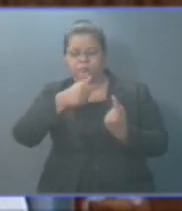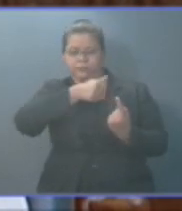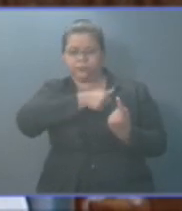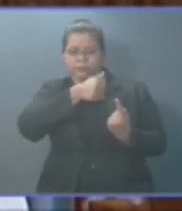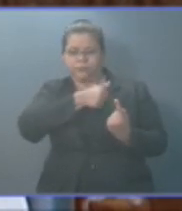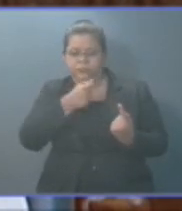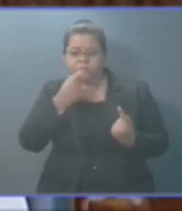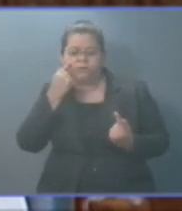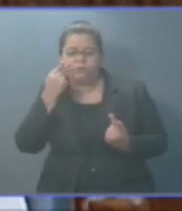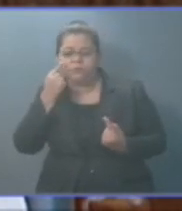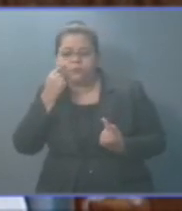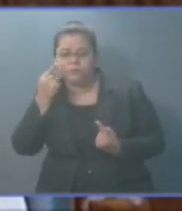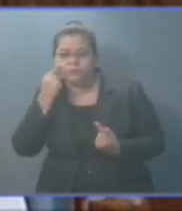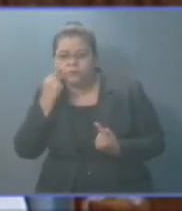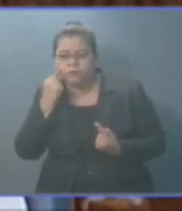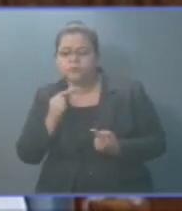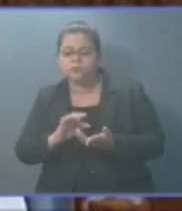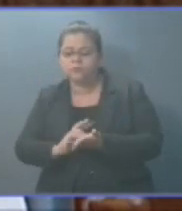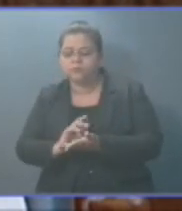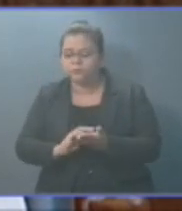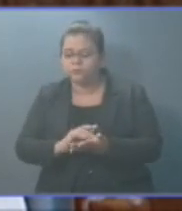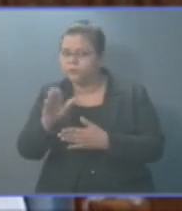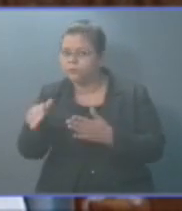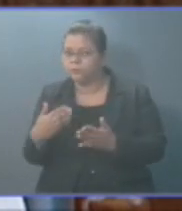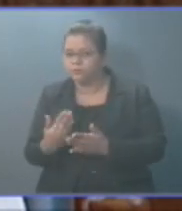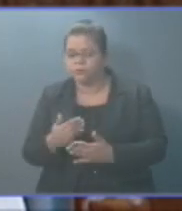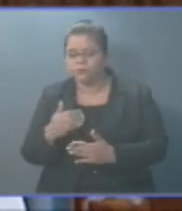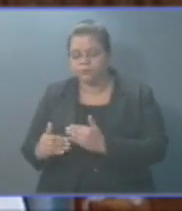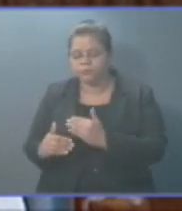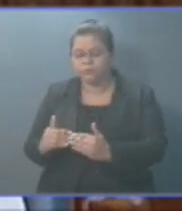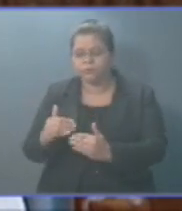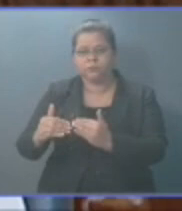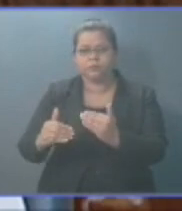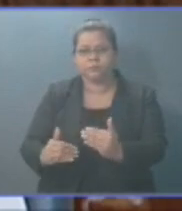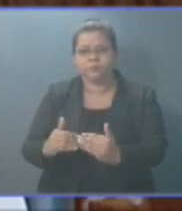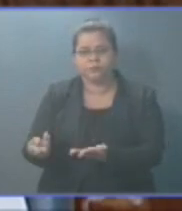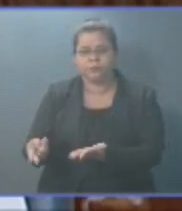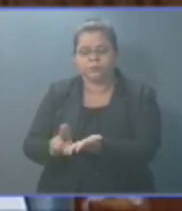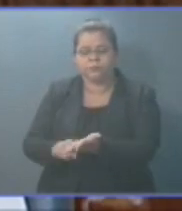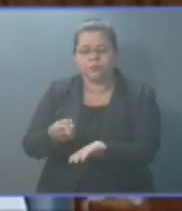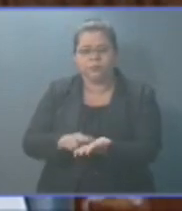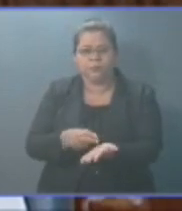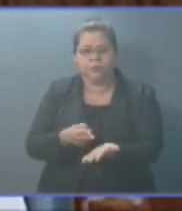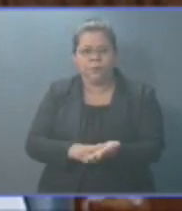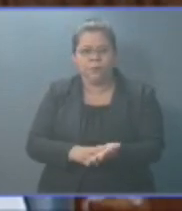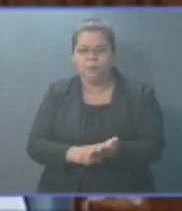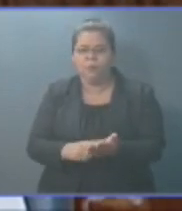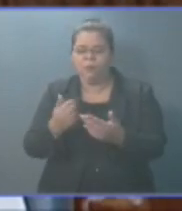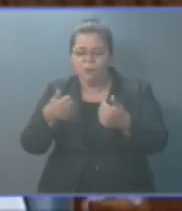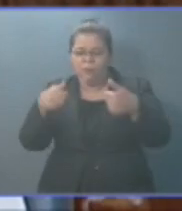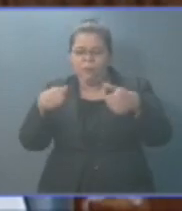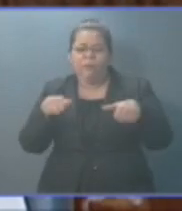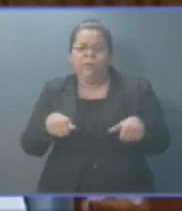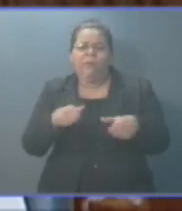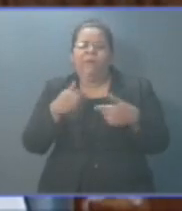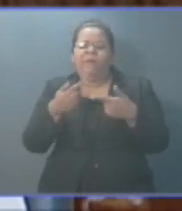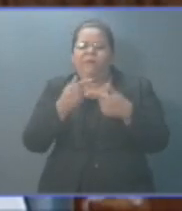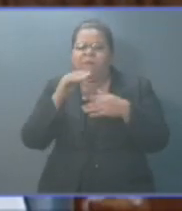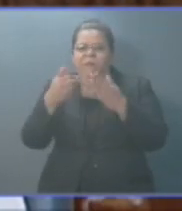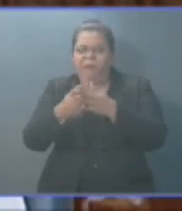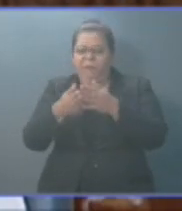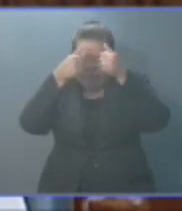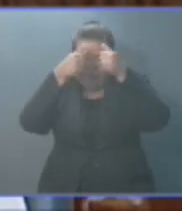supervisar las adquisiciones derivadas del programa de respuesta a la pandemia en el marco de convenio de creación de la